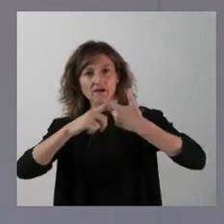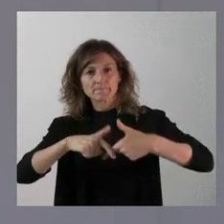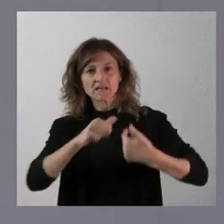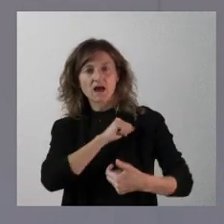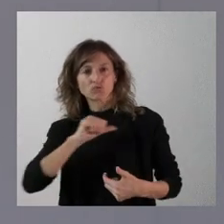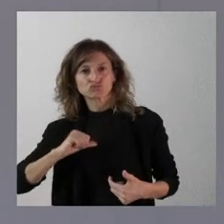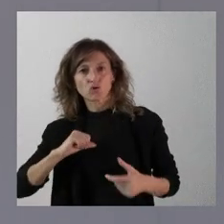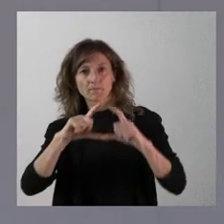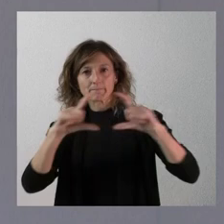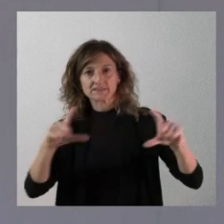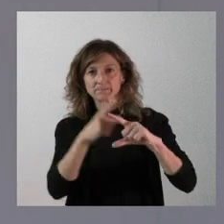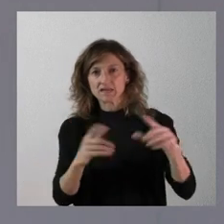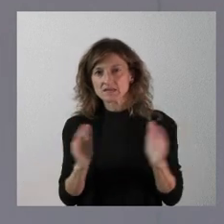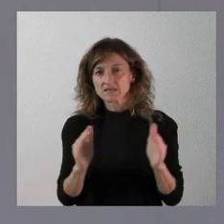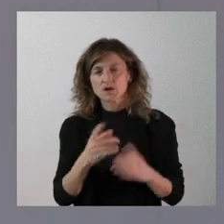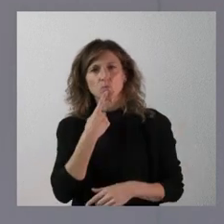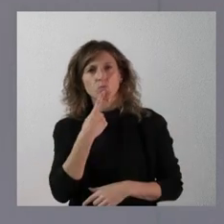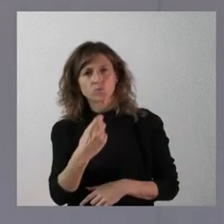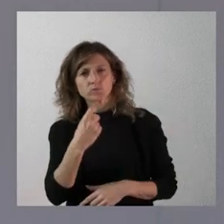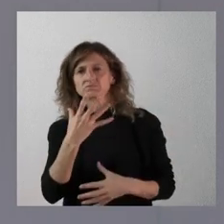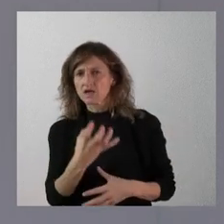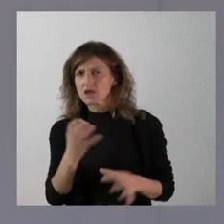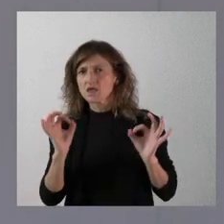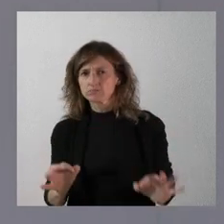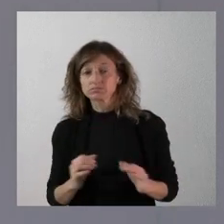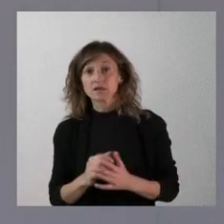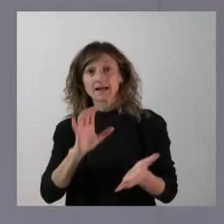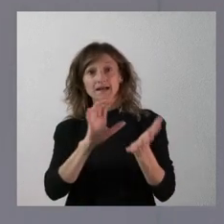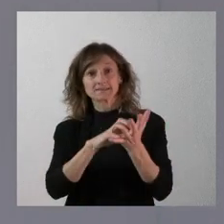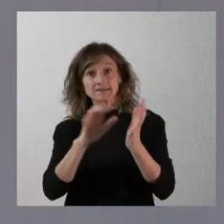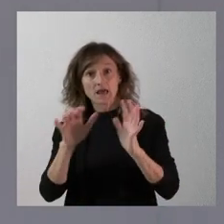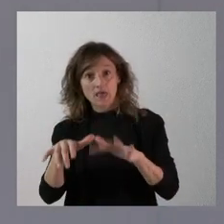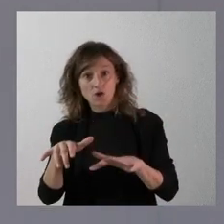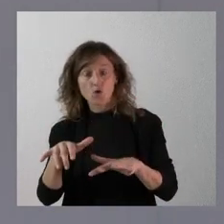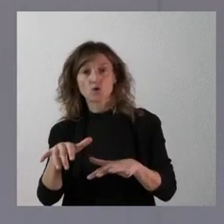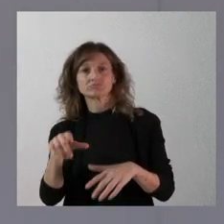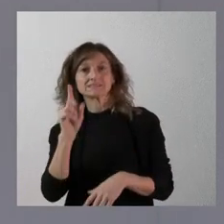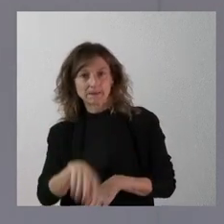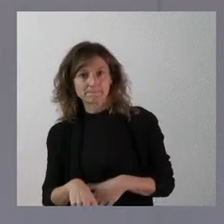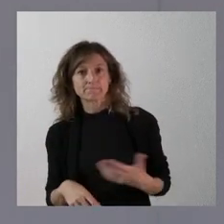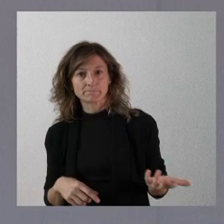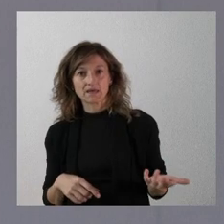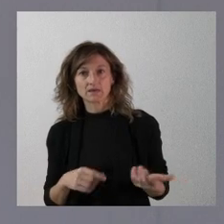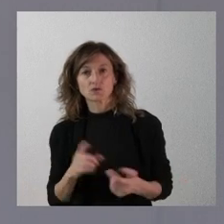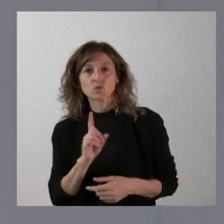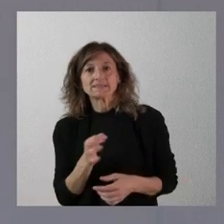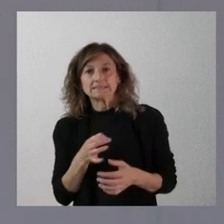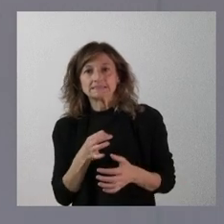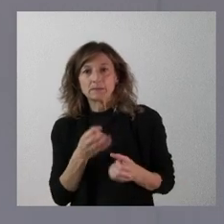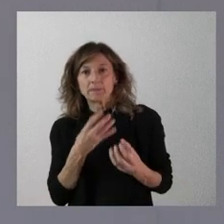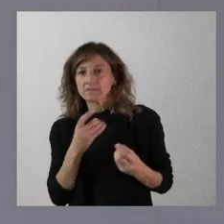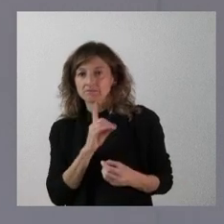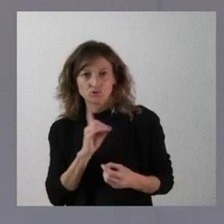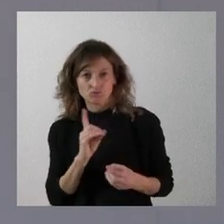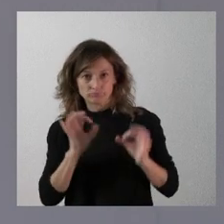autónomos muchas pymes muchas empresas están teniendo dificultades muy serias y Castilla y león no es una excepción no es una isla en este